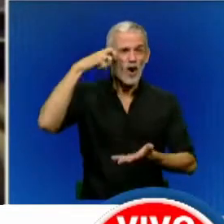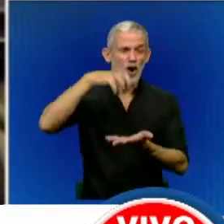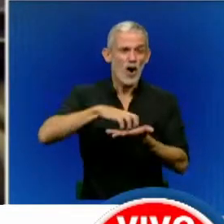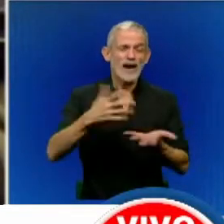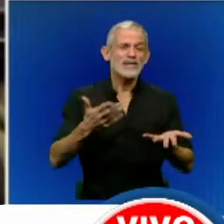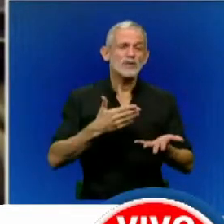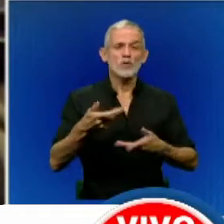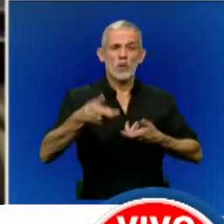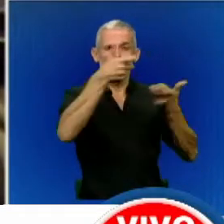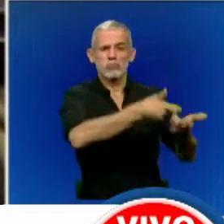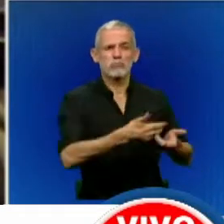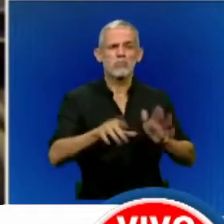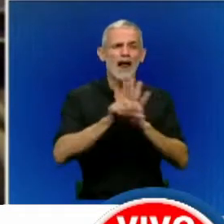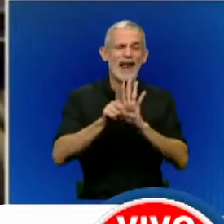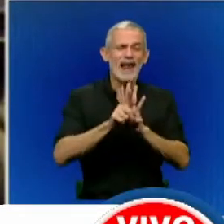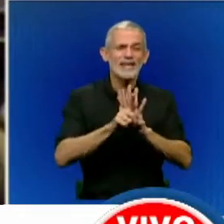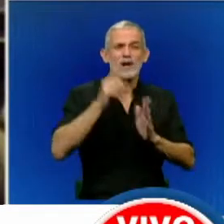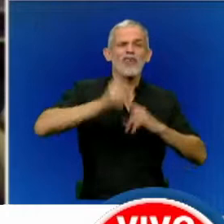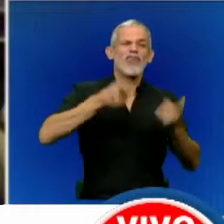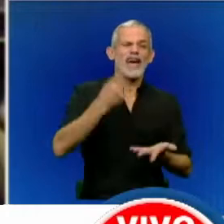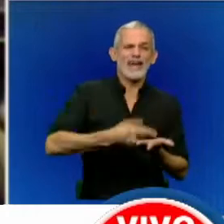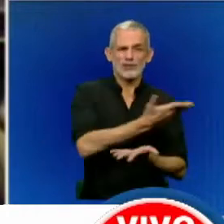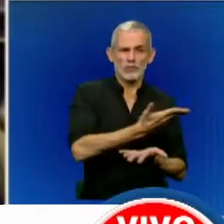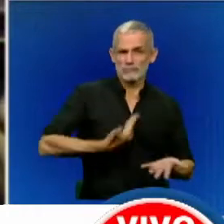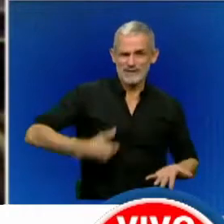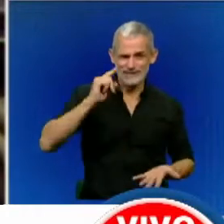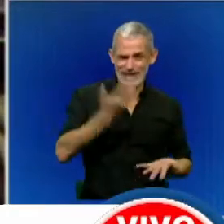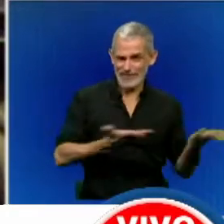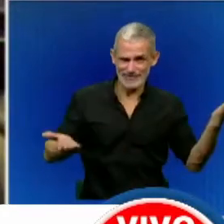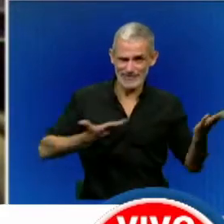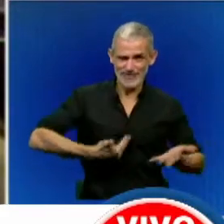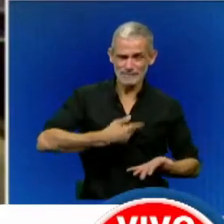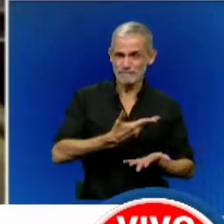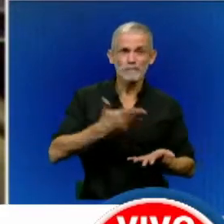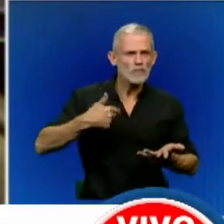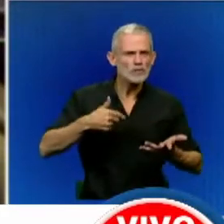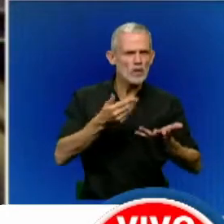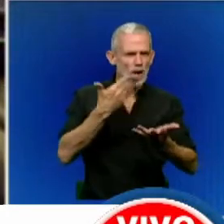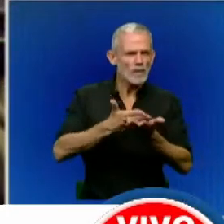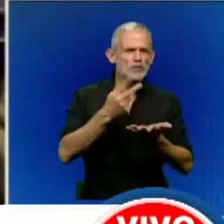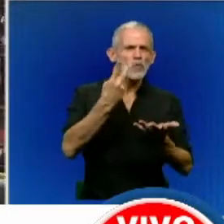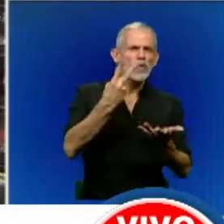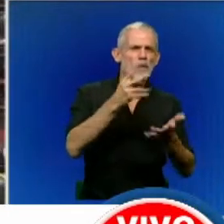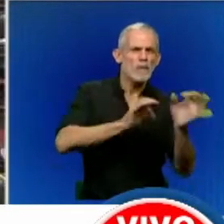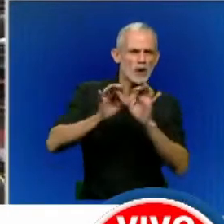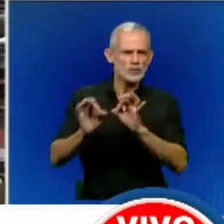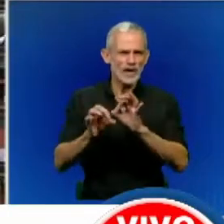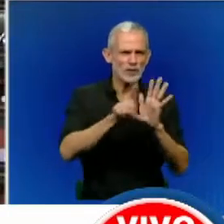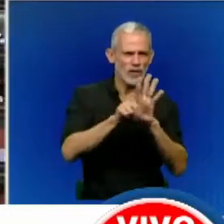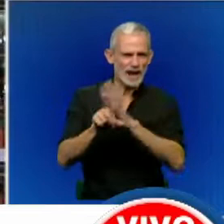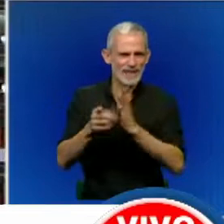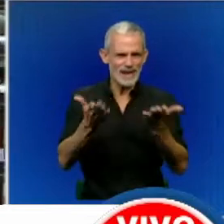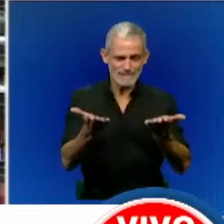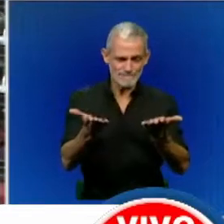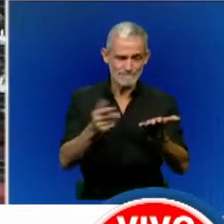el gobierno, en la legislación, por decreto. Y lo digo esto en el tratamiento de estos dos proyectos de ley, porque esta es